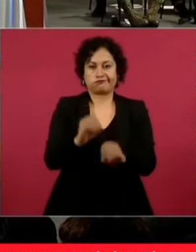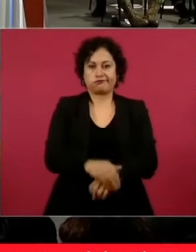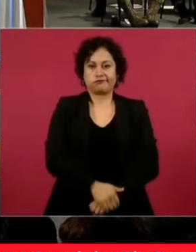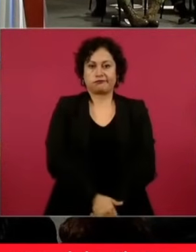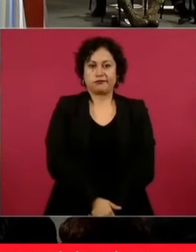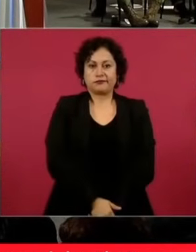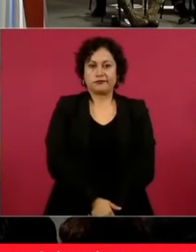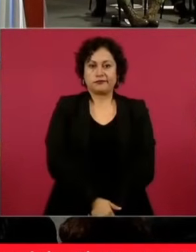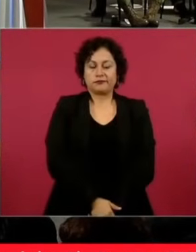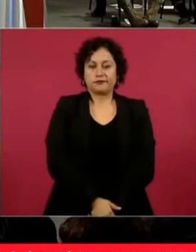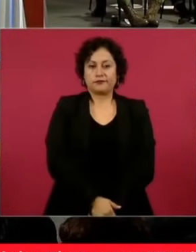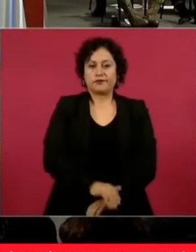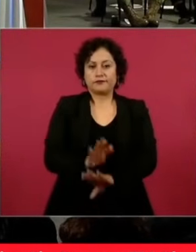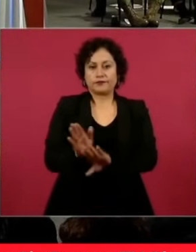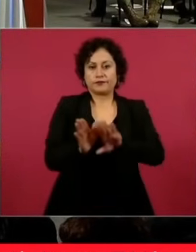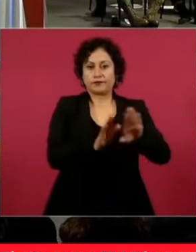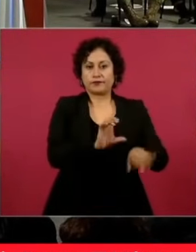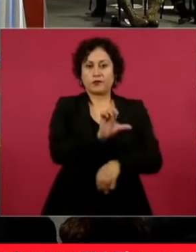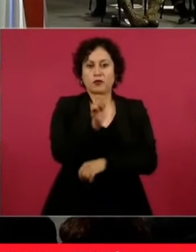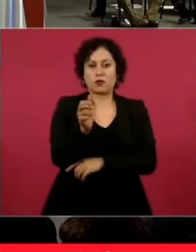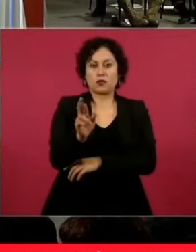Las reservas,